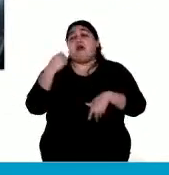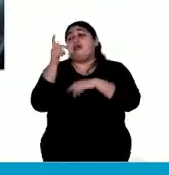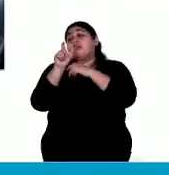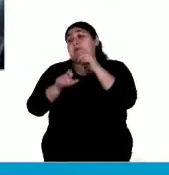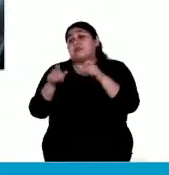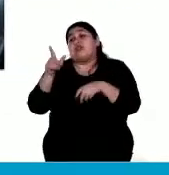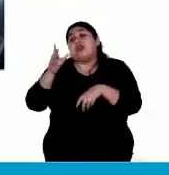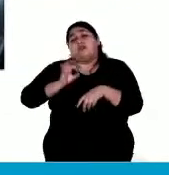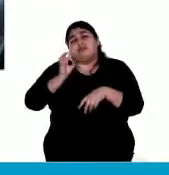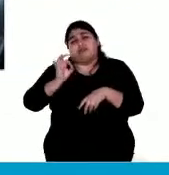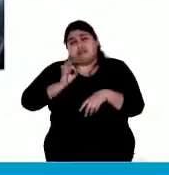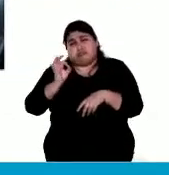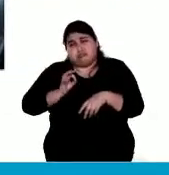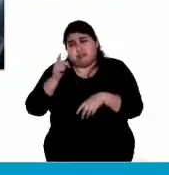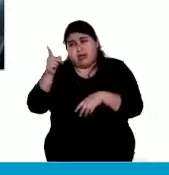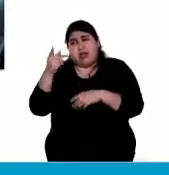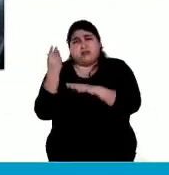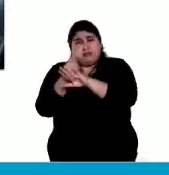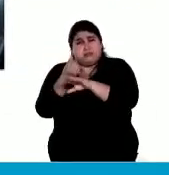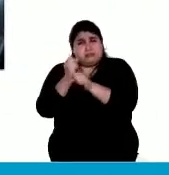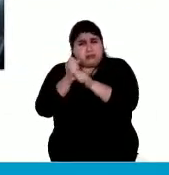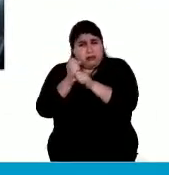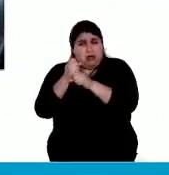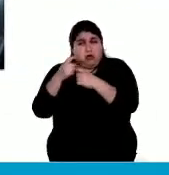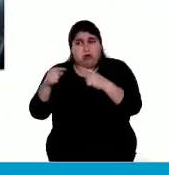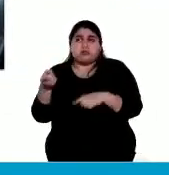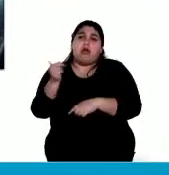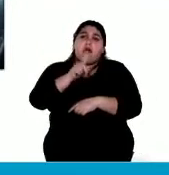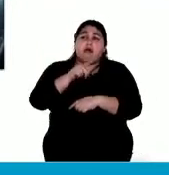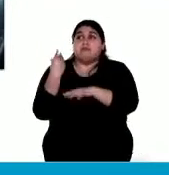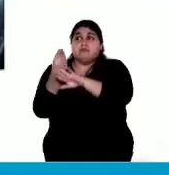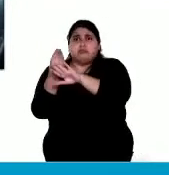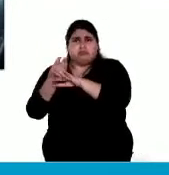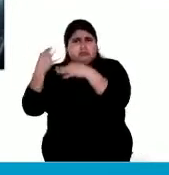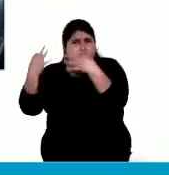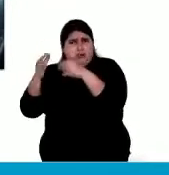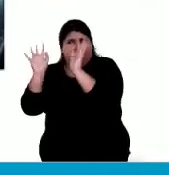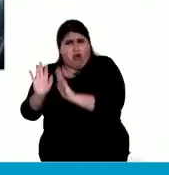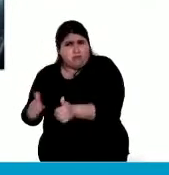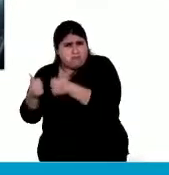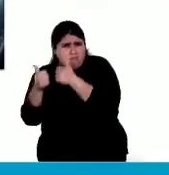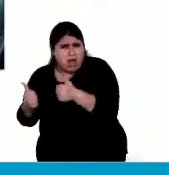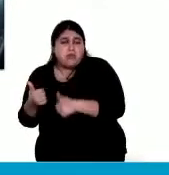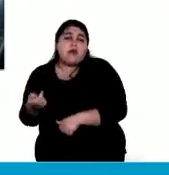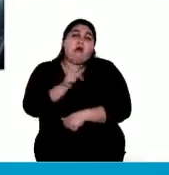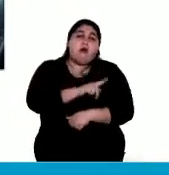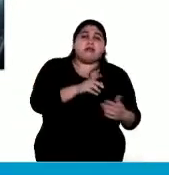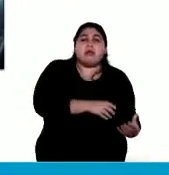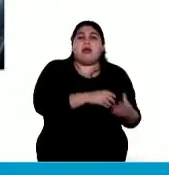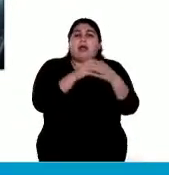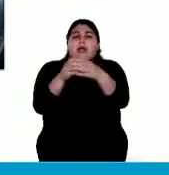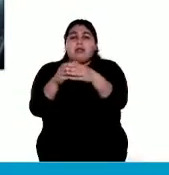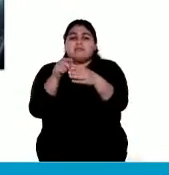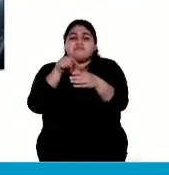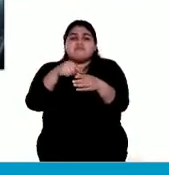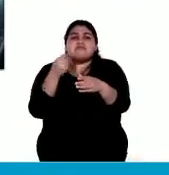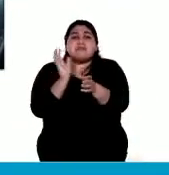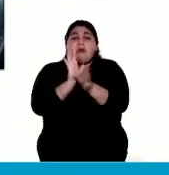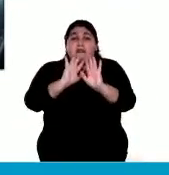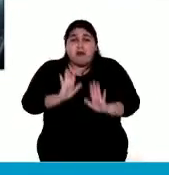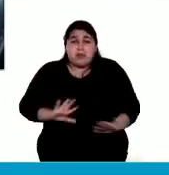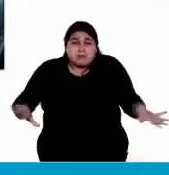antigüedad, con una camada nueva de policías que, no quiero generalizar,